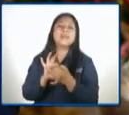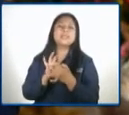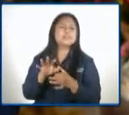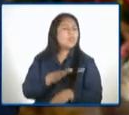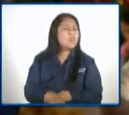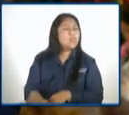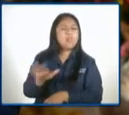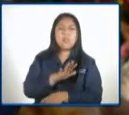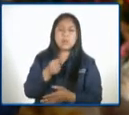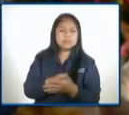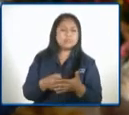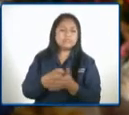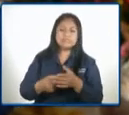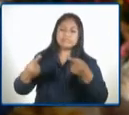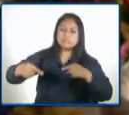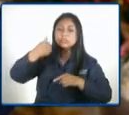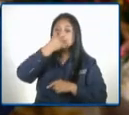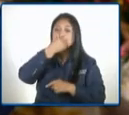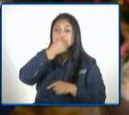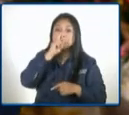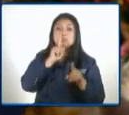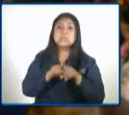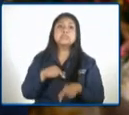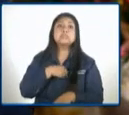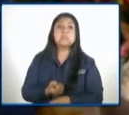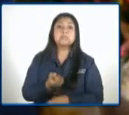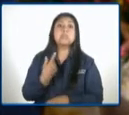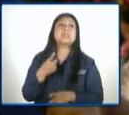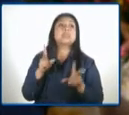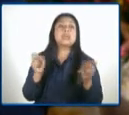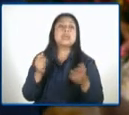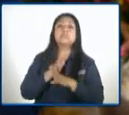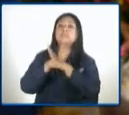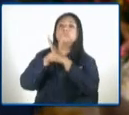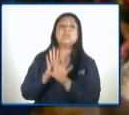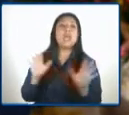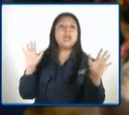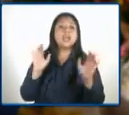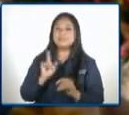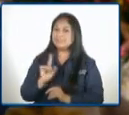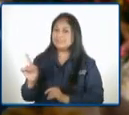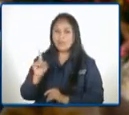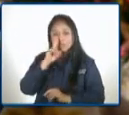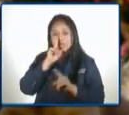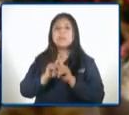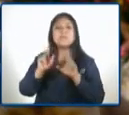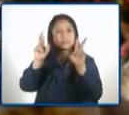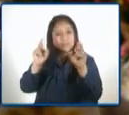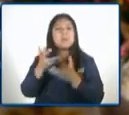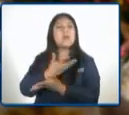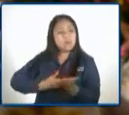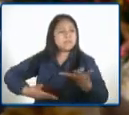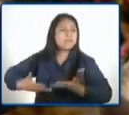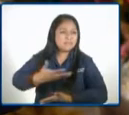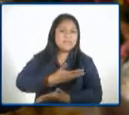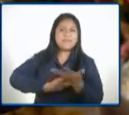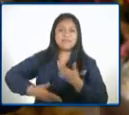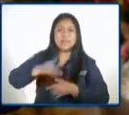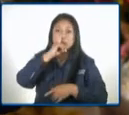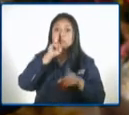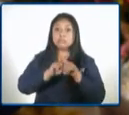lucha antidrogas, que no es solamente un tema de seguridad, es un tema de seguridad, pero es un tema de convivencia, y que también requiere